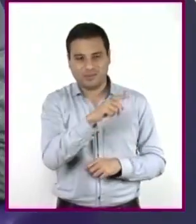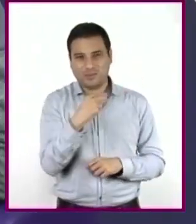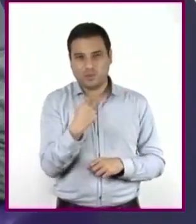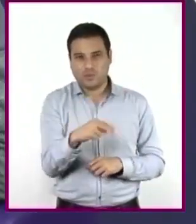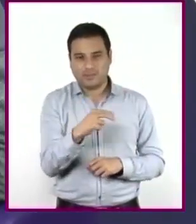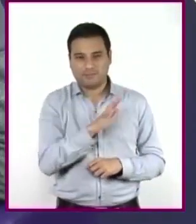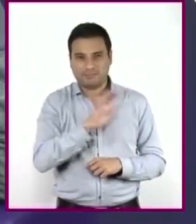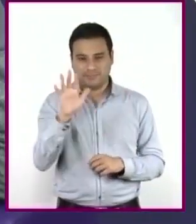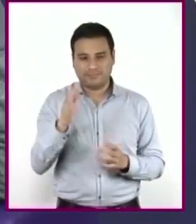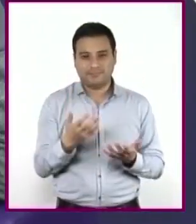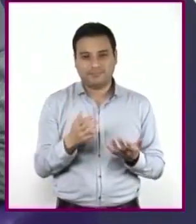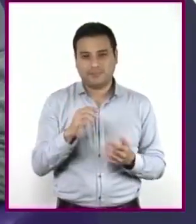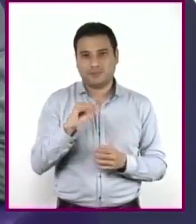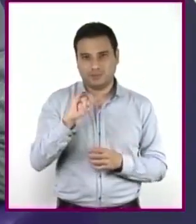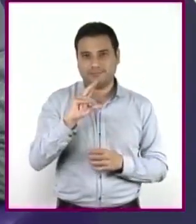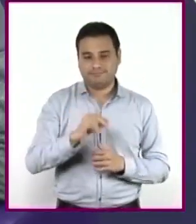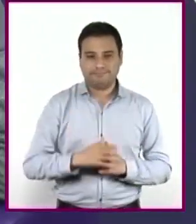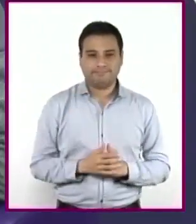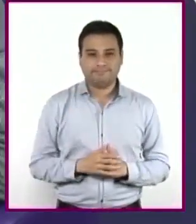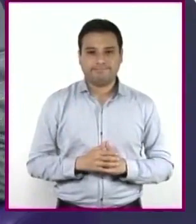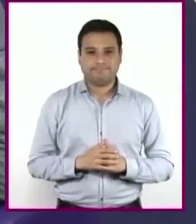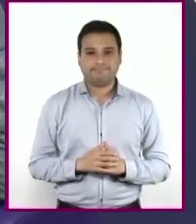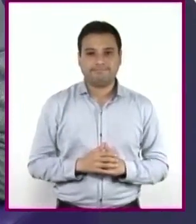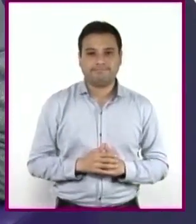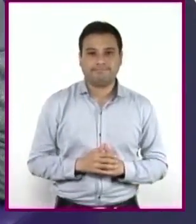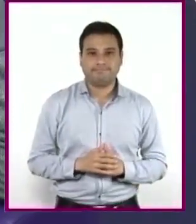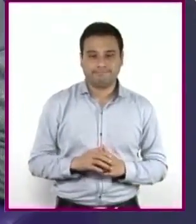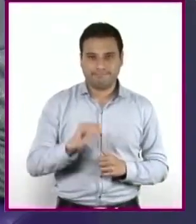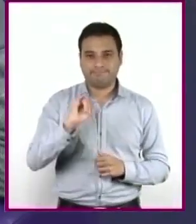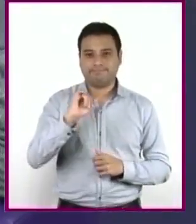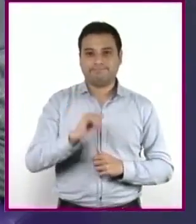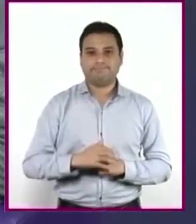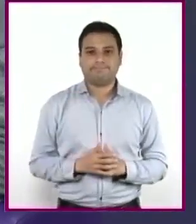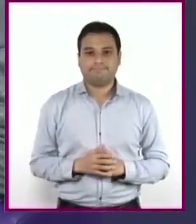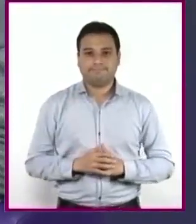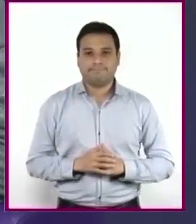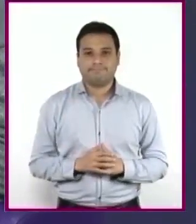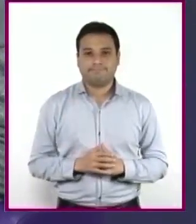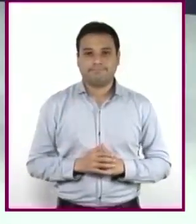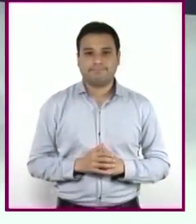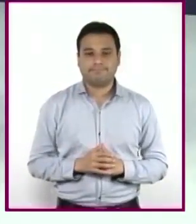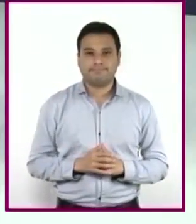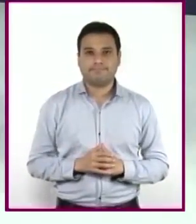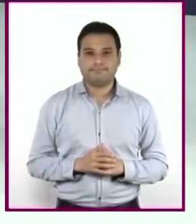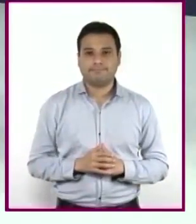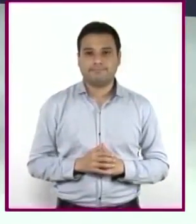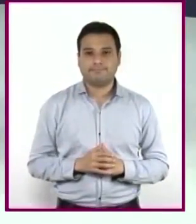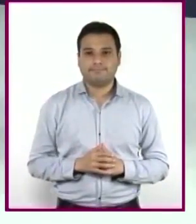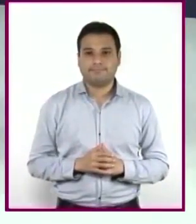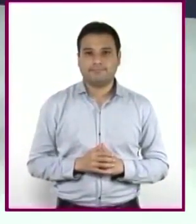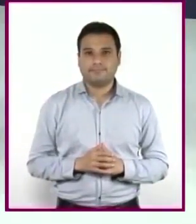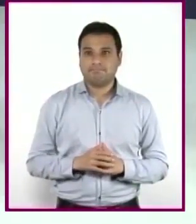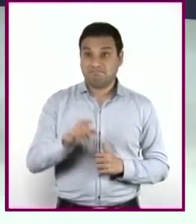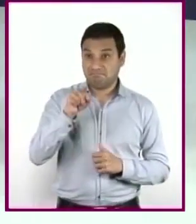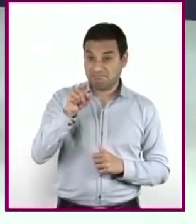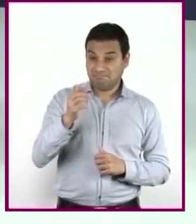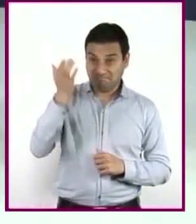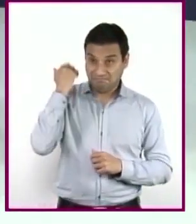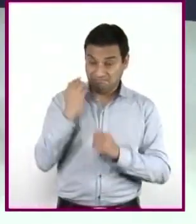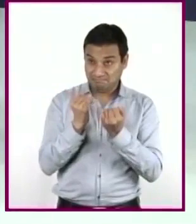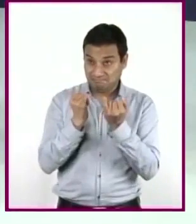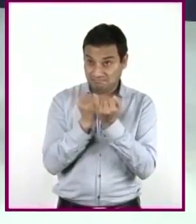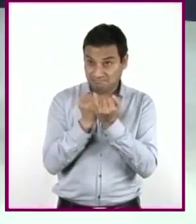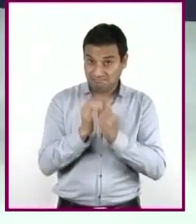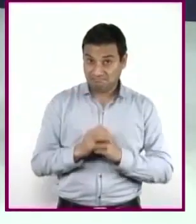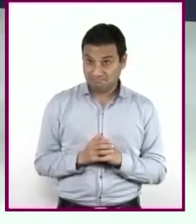poder encontrar eso, ¿no? O sea, poder indagar más, ¿no creen? Ya, ¿tienes o has tenido a